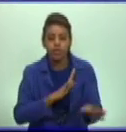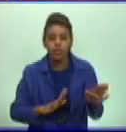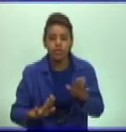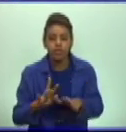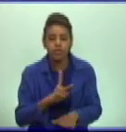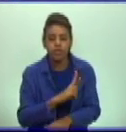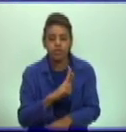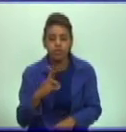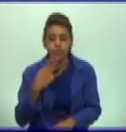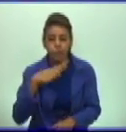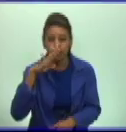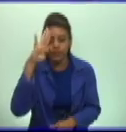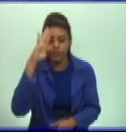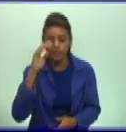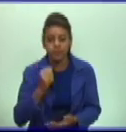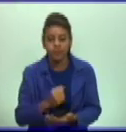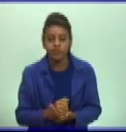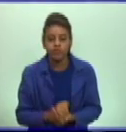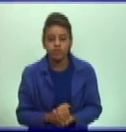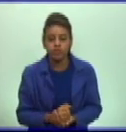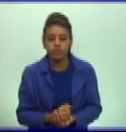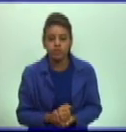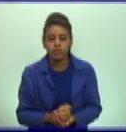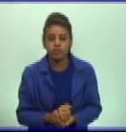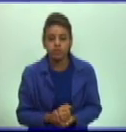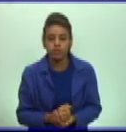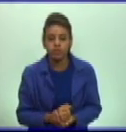cubana. A los